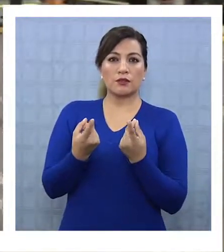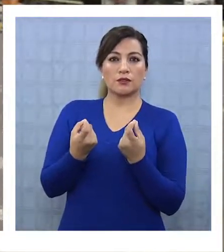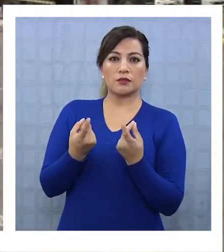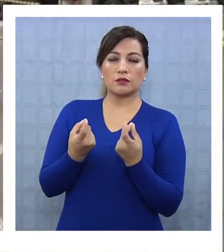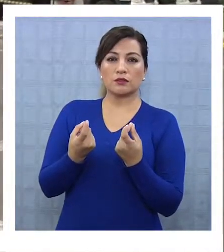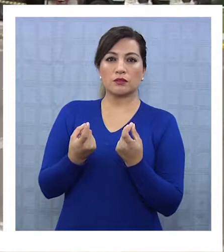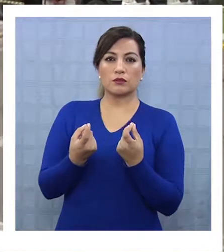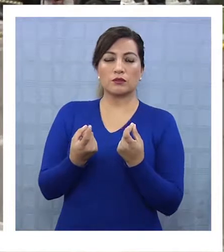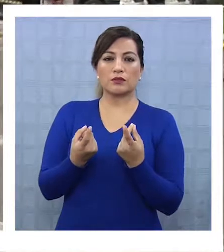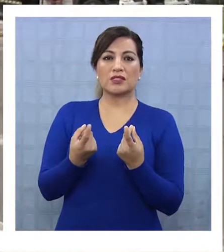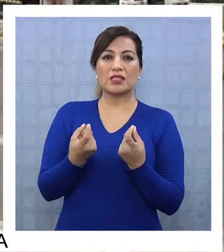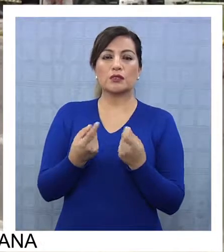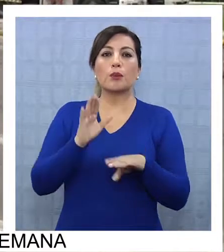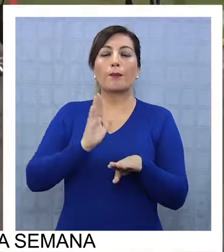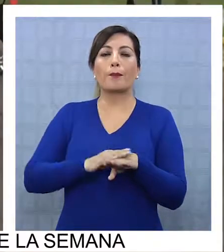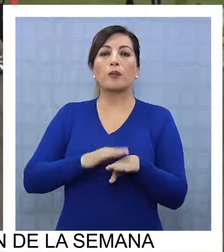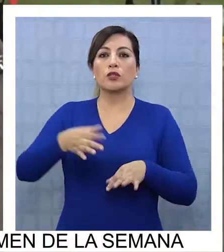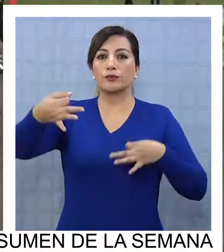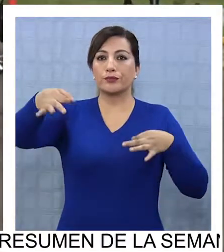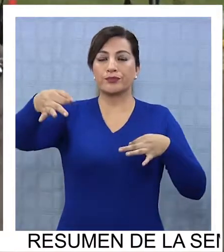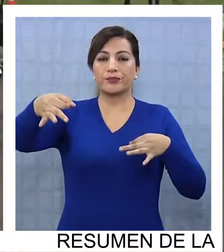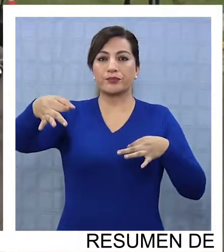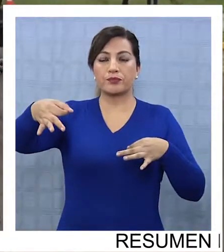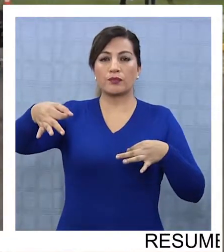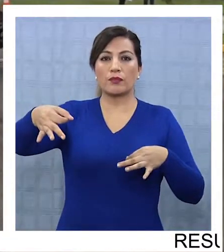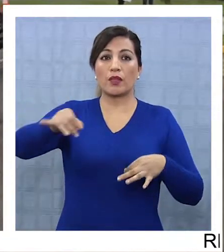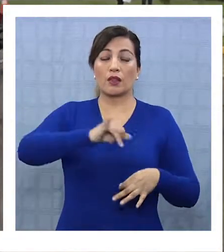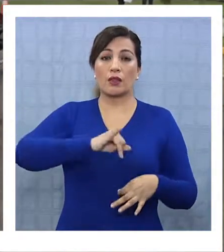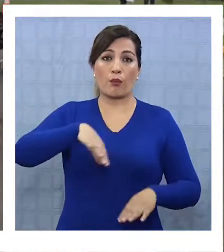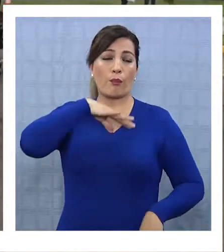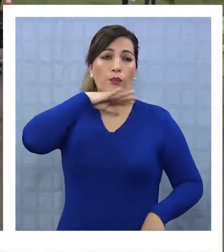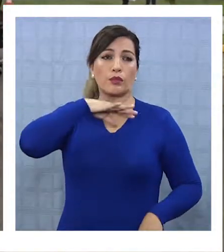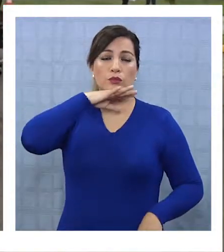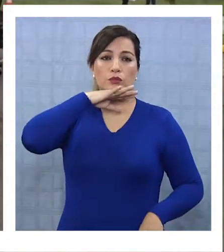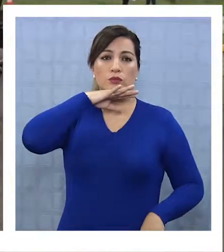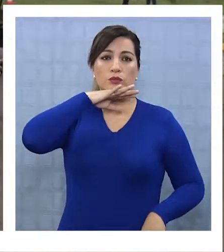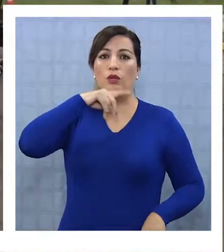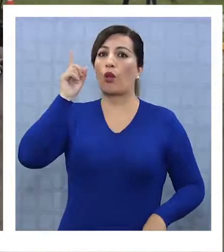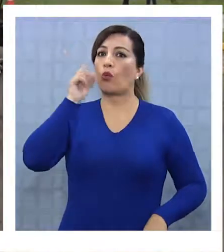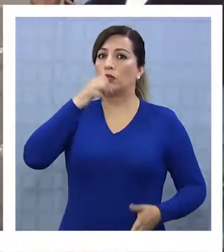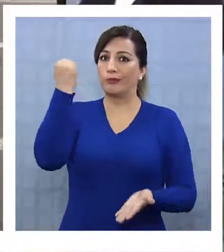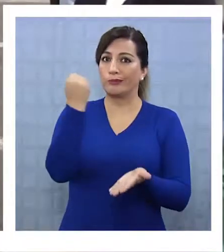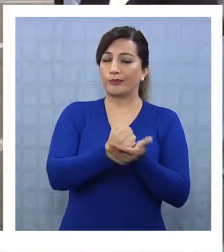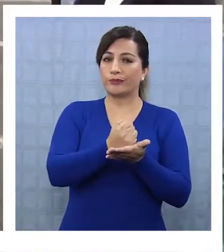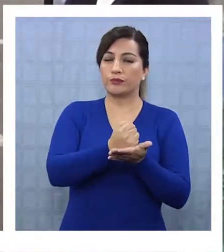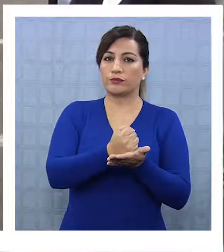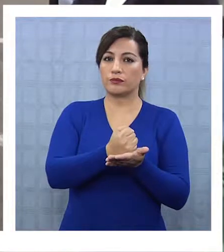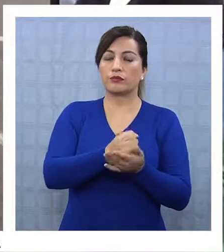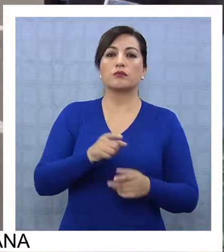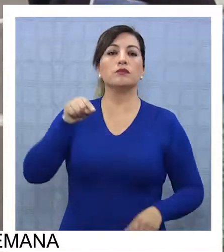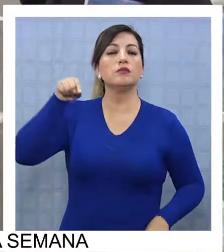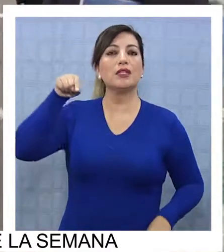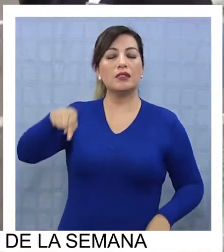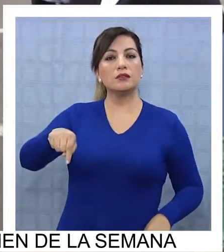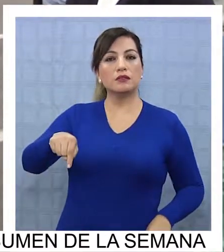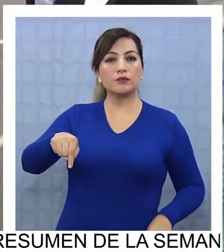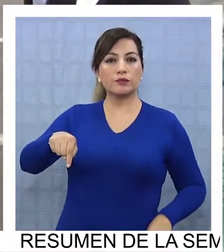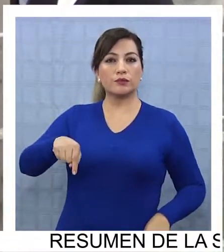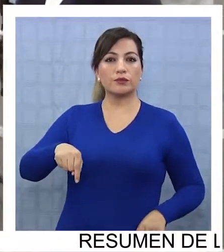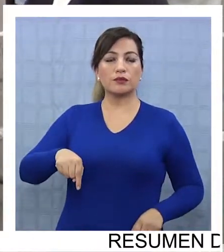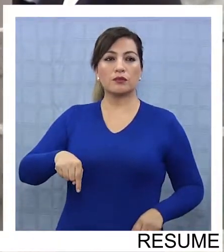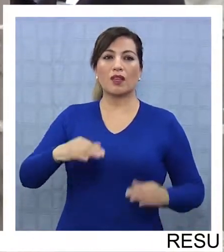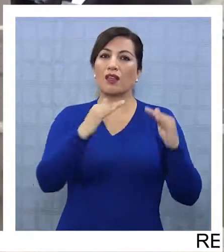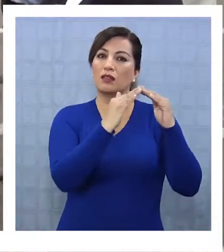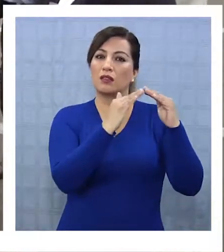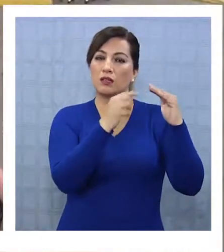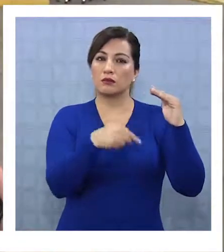necesitas sacar un permiso de edificación y después para el uso una recepción final de la edificación. En este